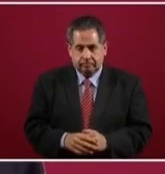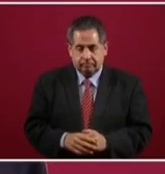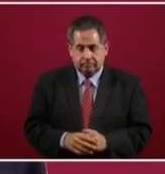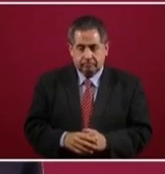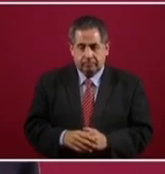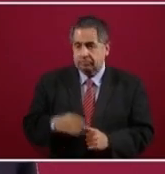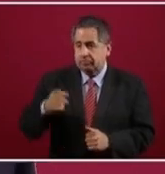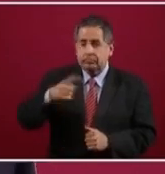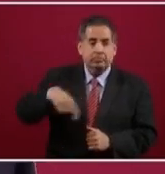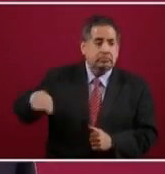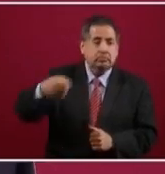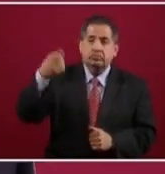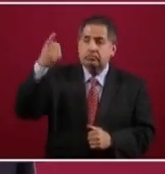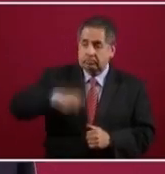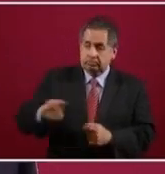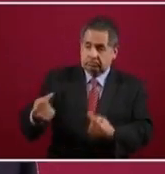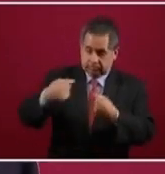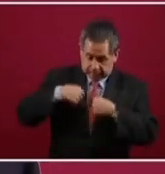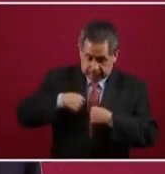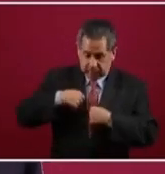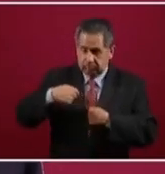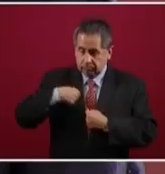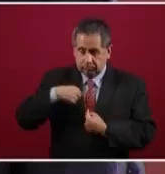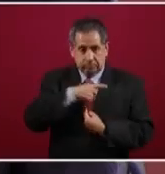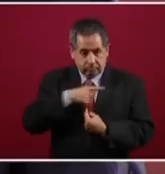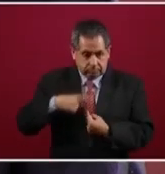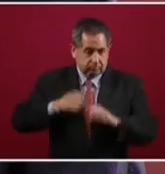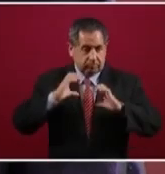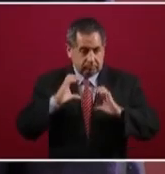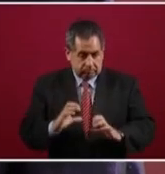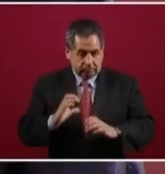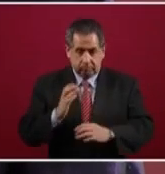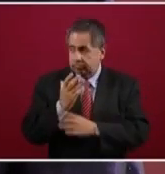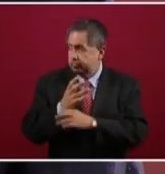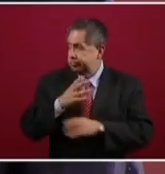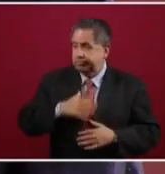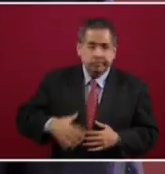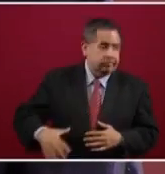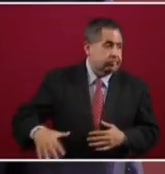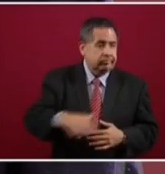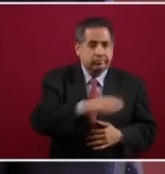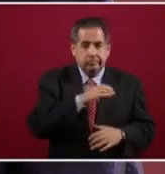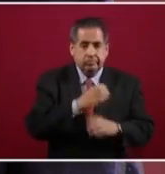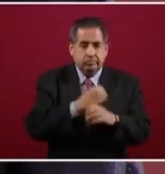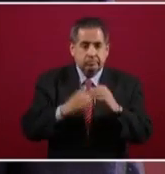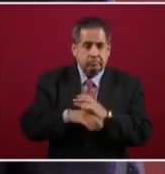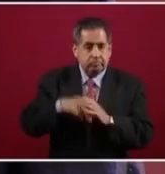un mandato para cuidar los bienes públicos.